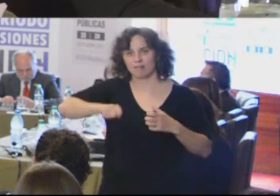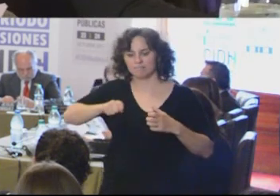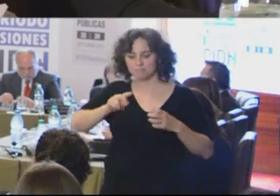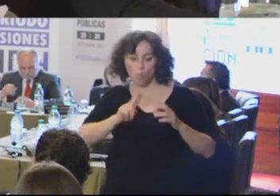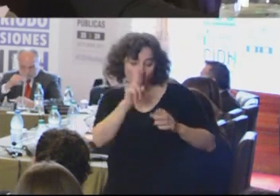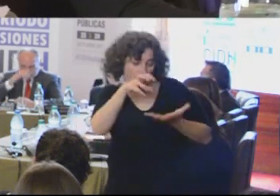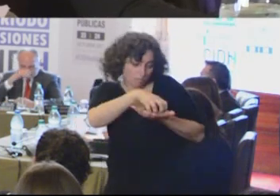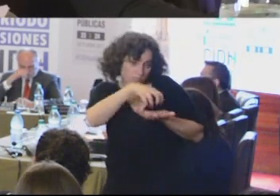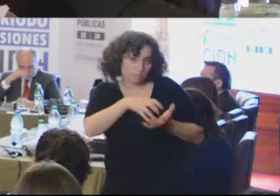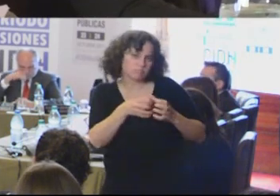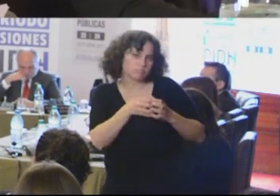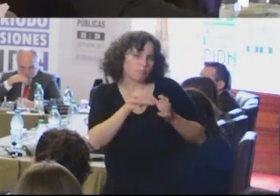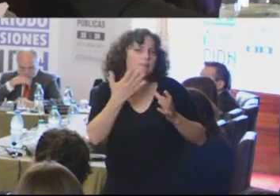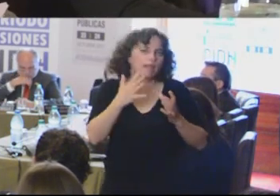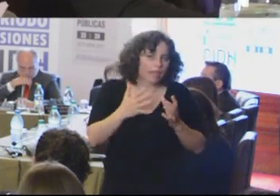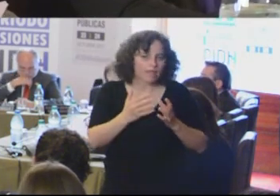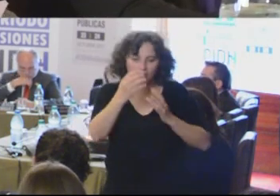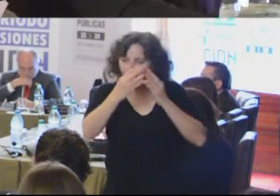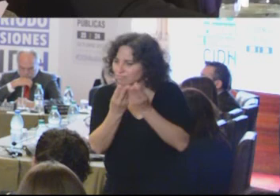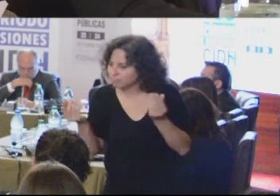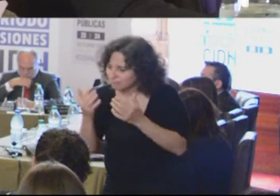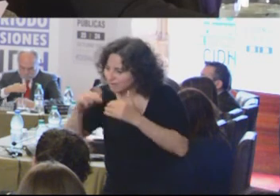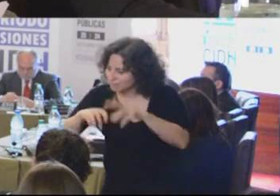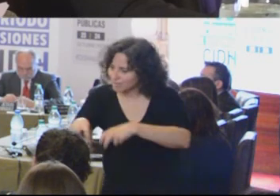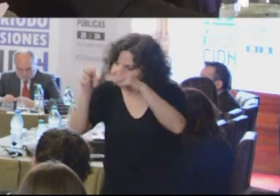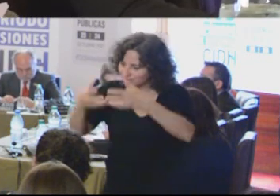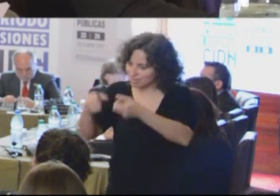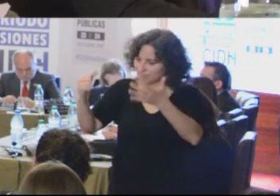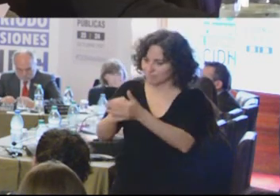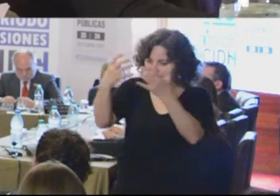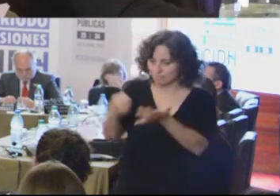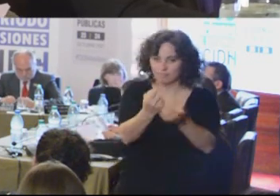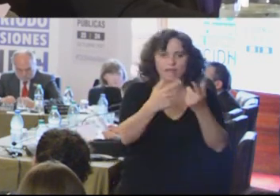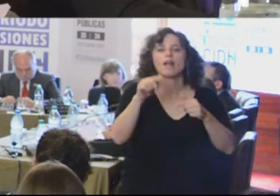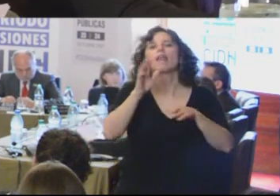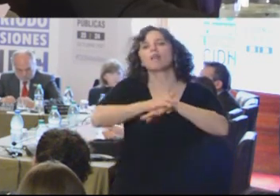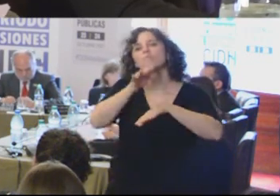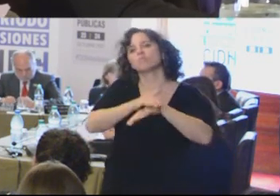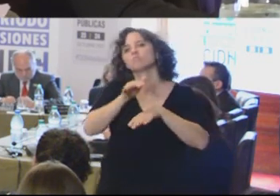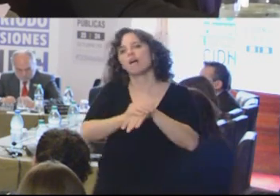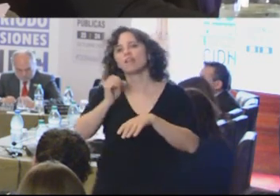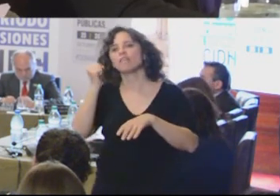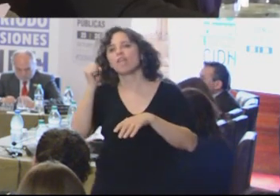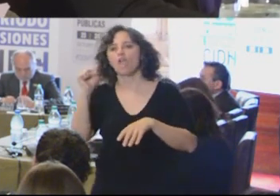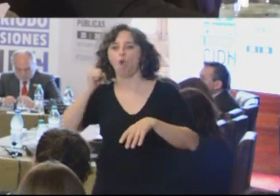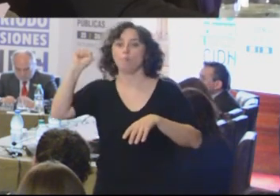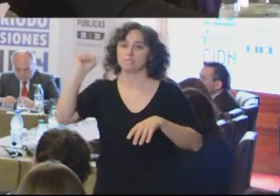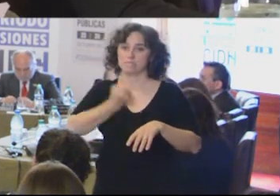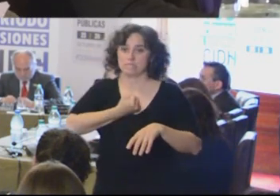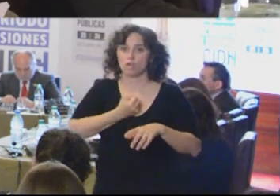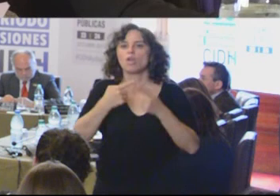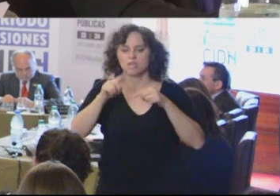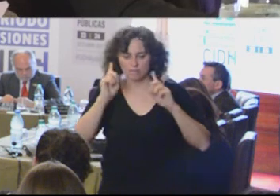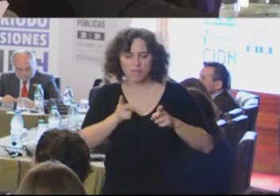para el desmantelamiento de las organizaciones criminales responsables de los homicidios y masacres que atentan contra los derechos